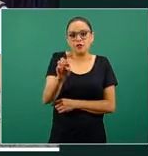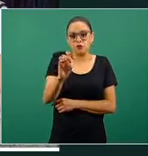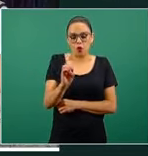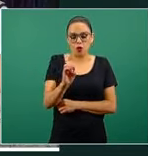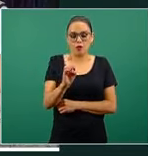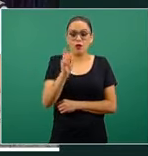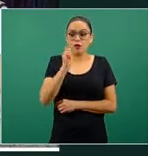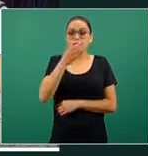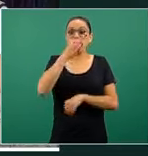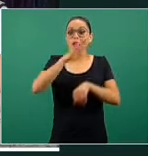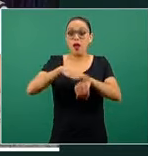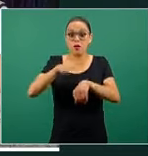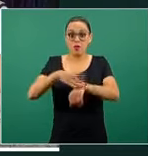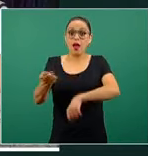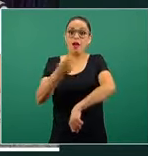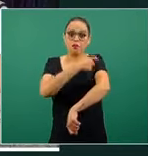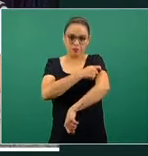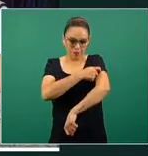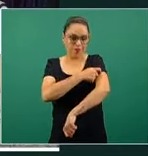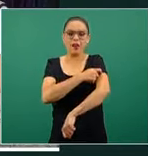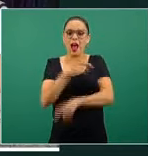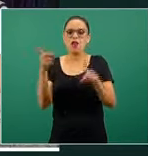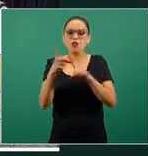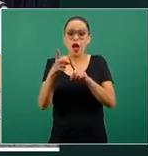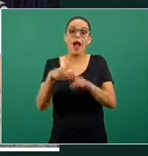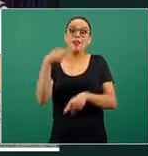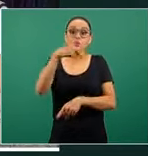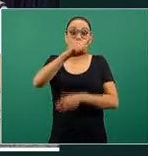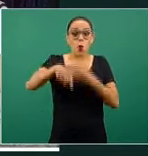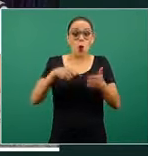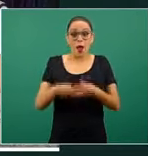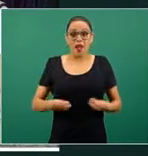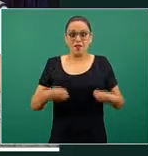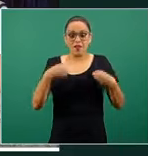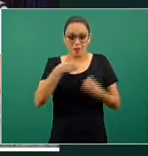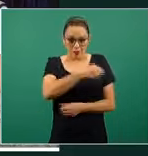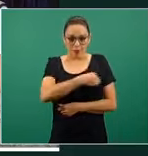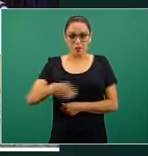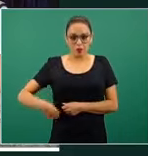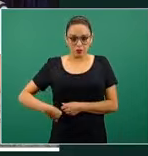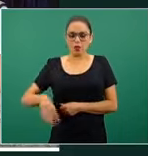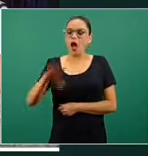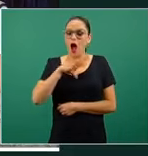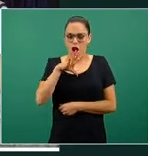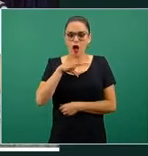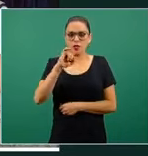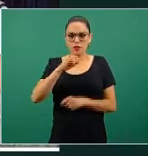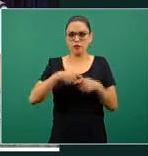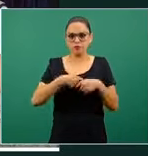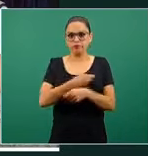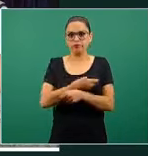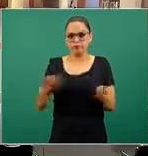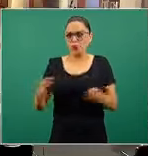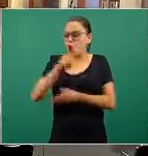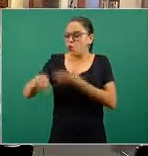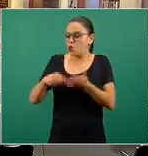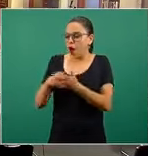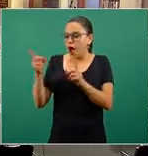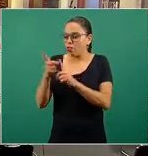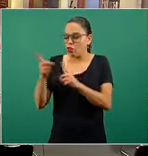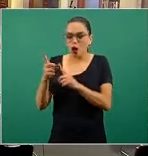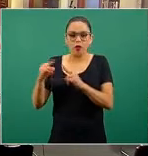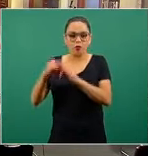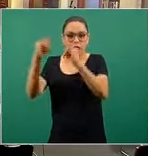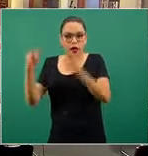que la vacuna llegaría a su municipio y que la vacuna estaría disponible en un momento determinado en un punto. Esto es parte